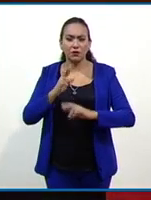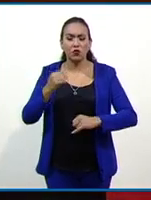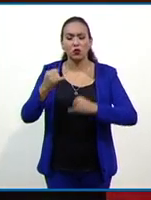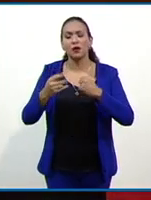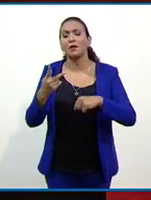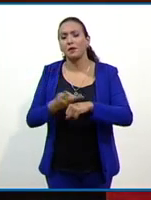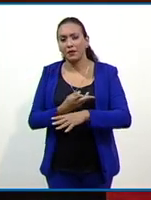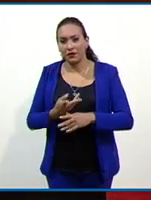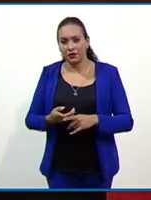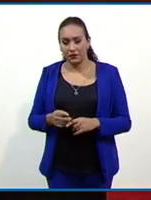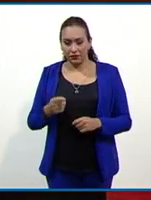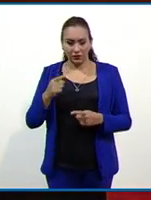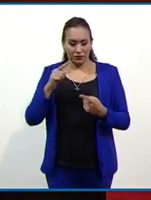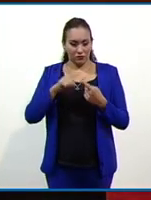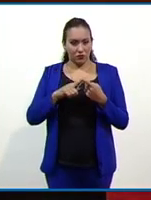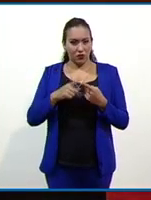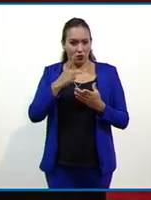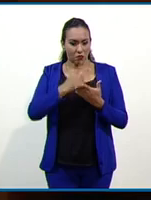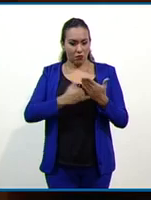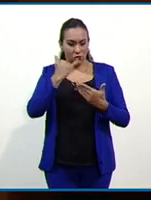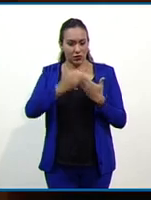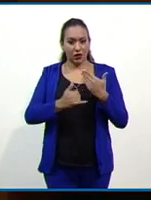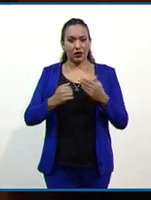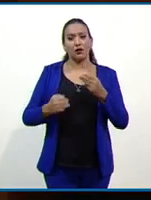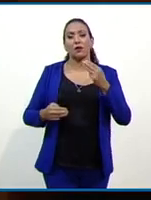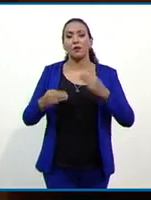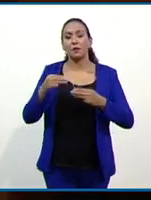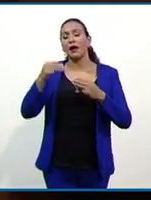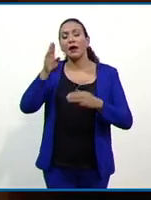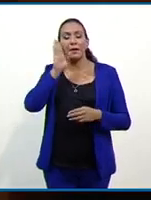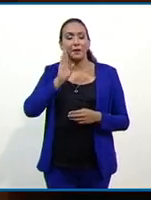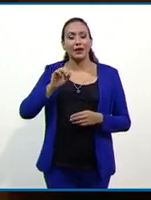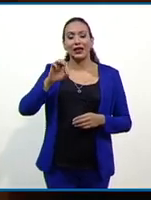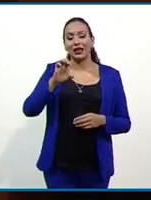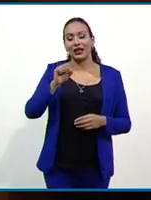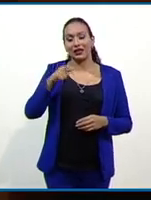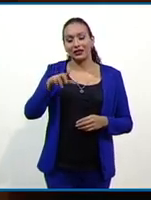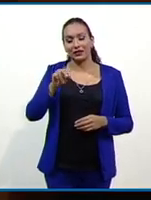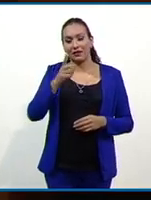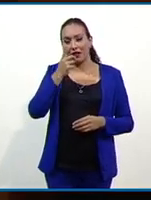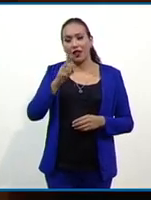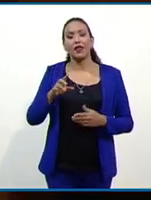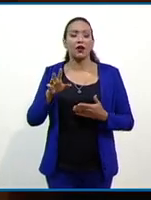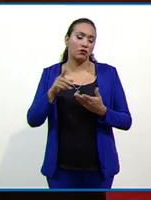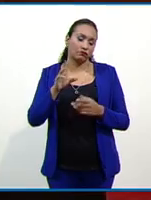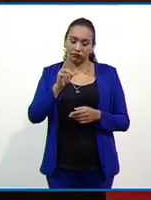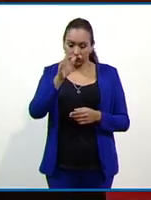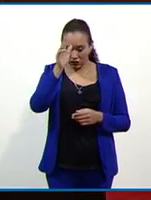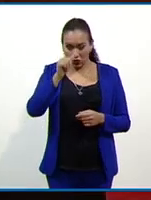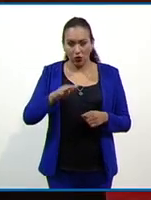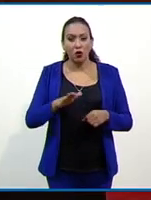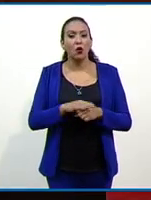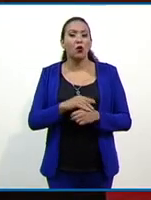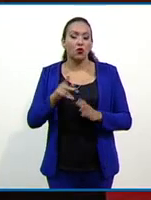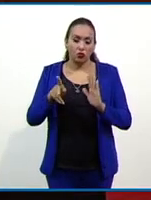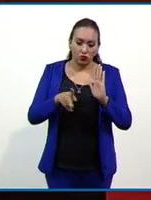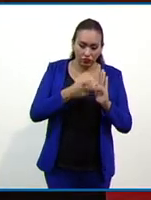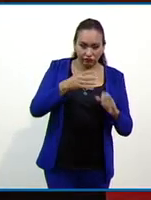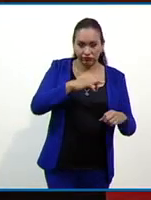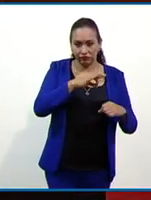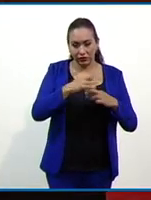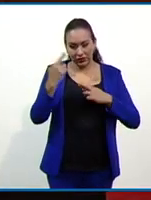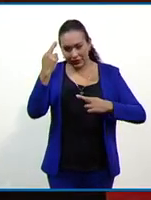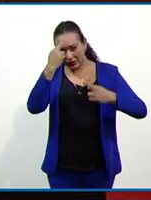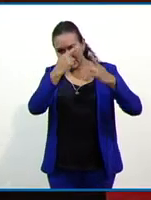votos, el Pleno rechazó los proyectos de la ministra Yasmín Esquivel Moza que planteaban desechar las solicitudes. Fueron repetidos los argumentos